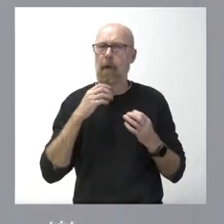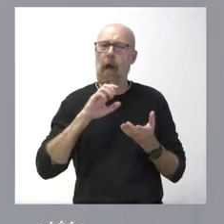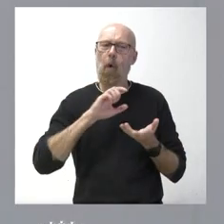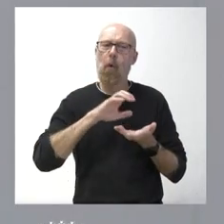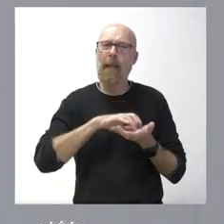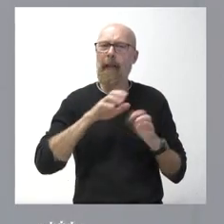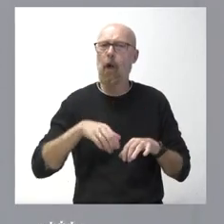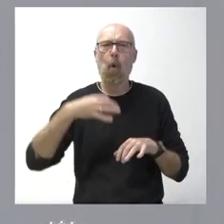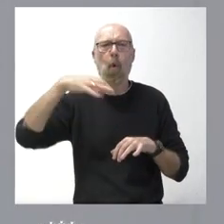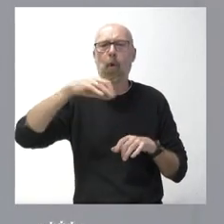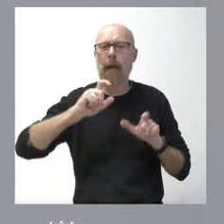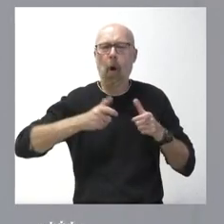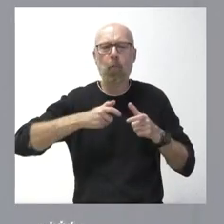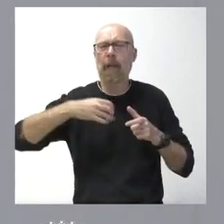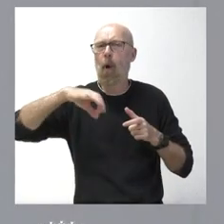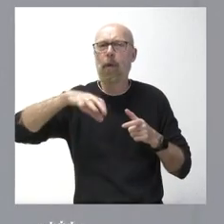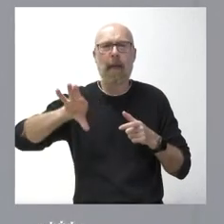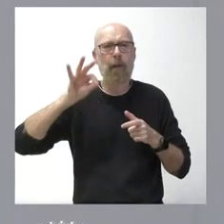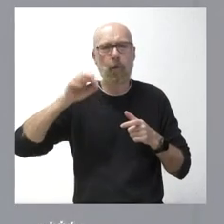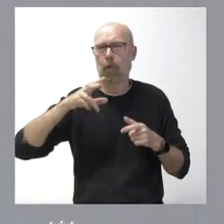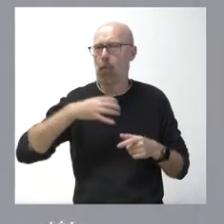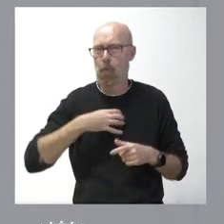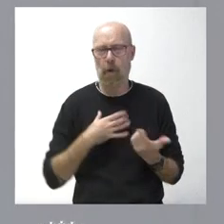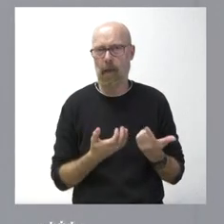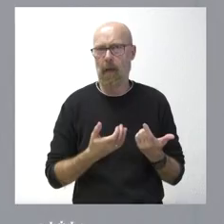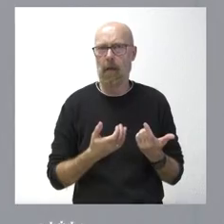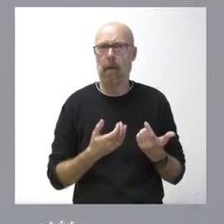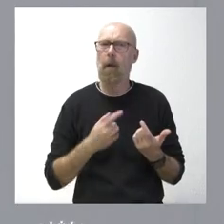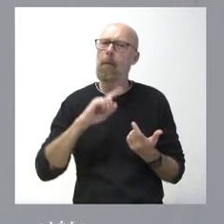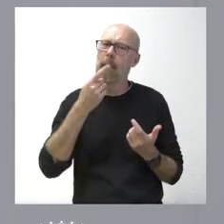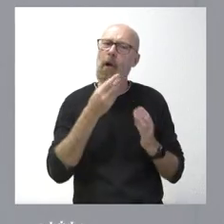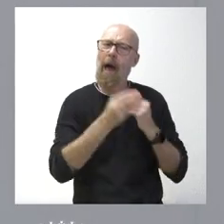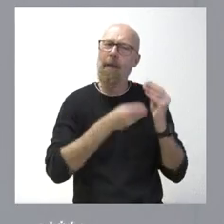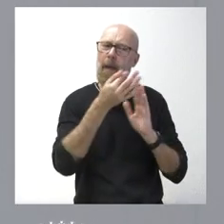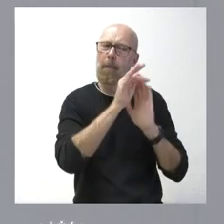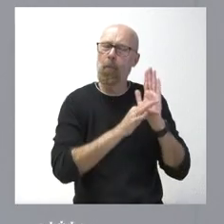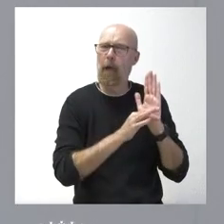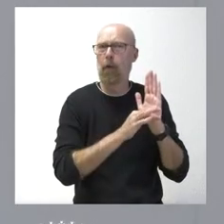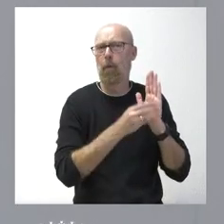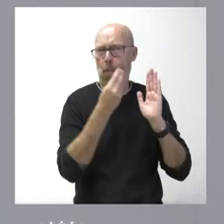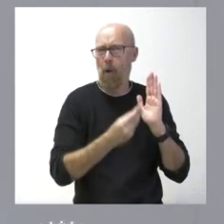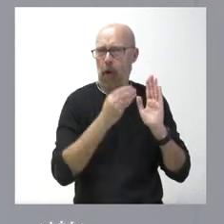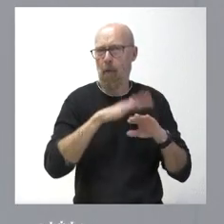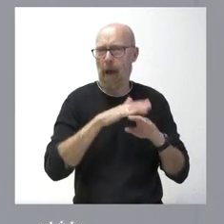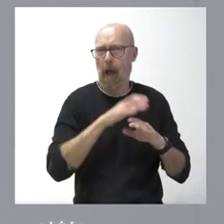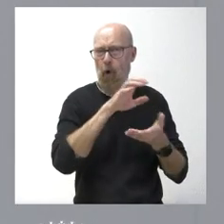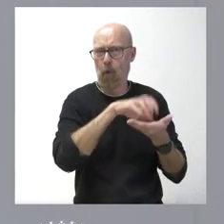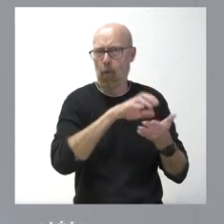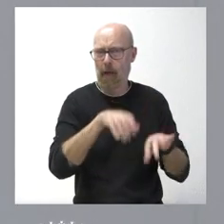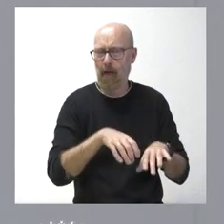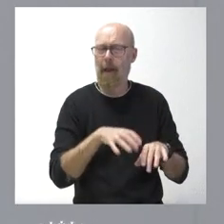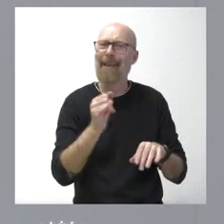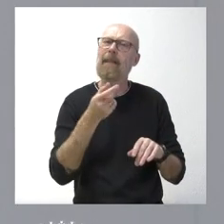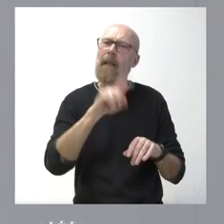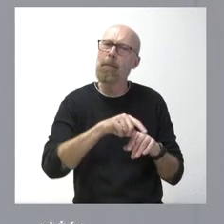posición y que Nuestro objetivo por tanto tiene que ser por un lado hacer un muy buen presupuesto para la comunidad y por otro hacer de persuasión